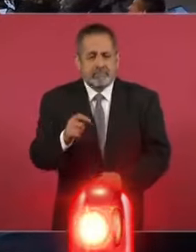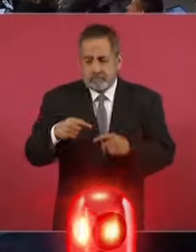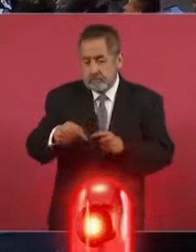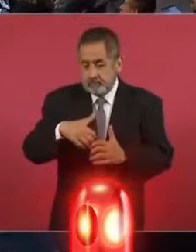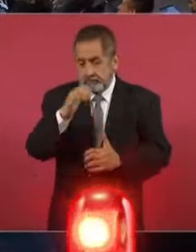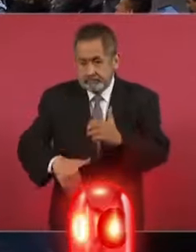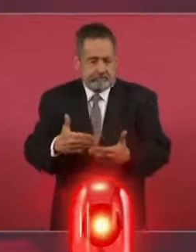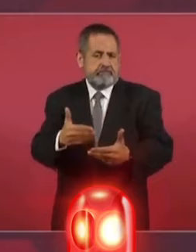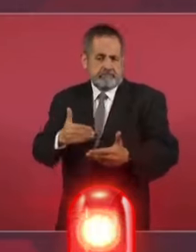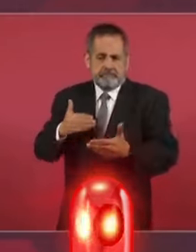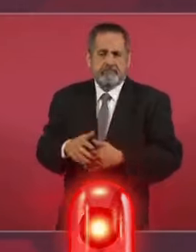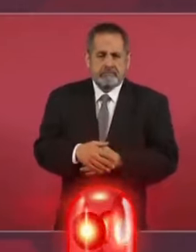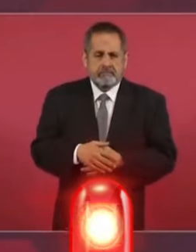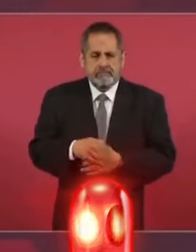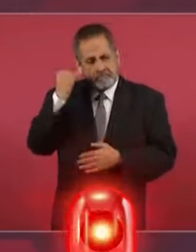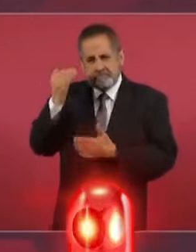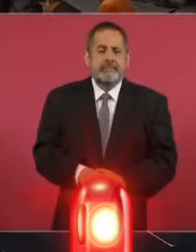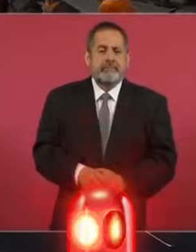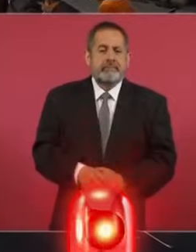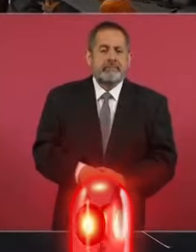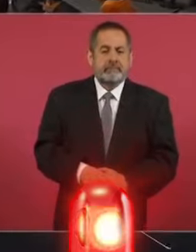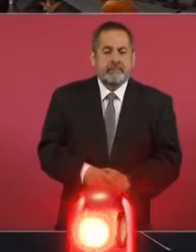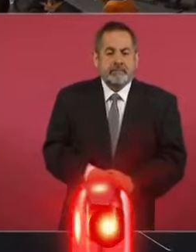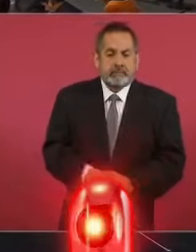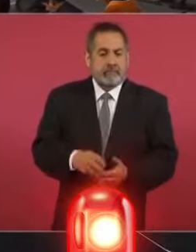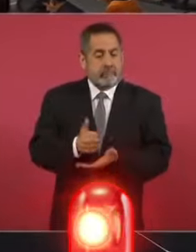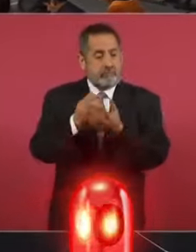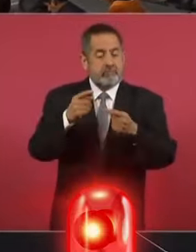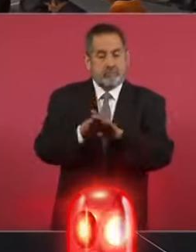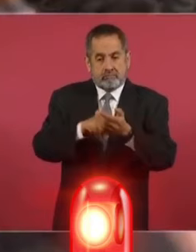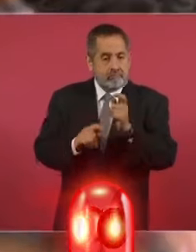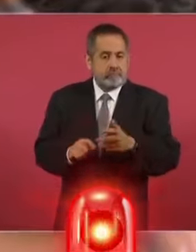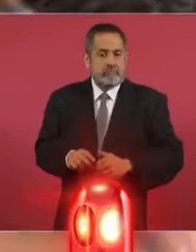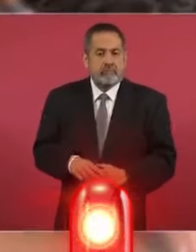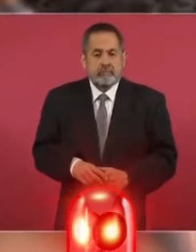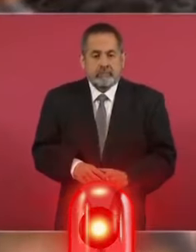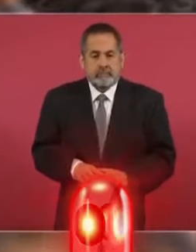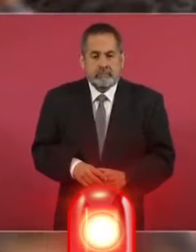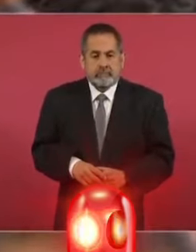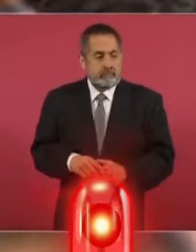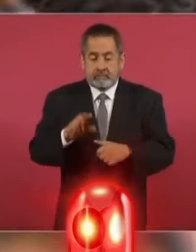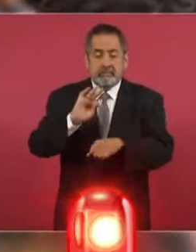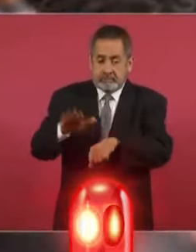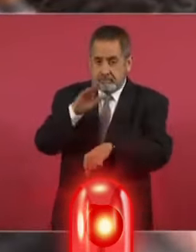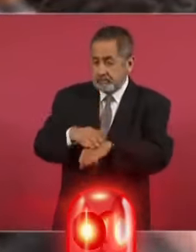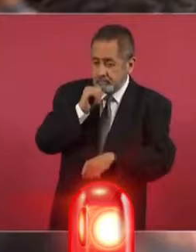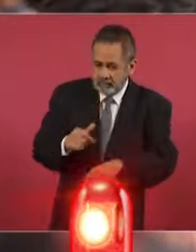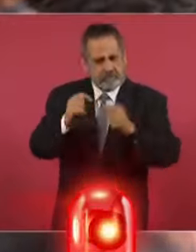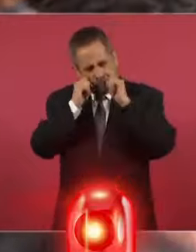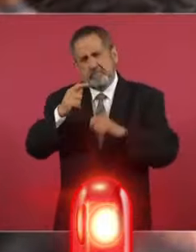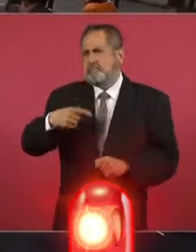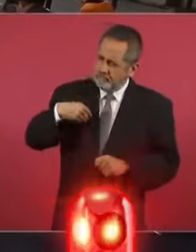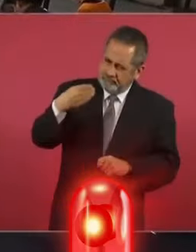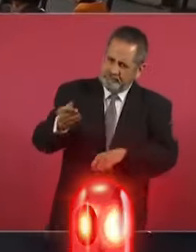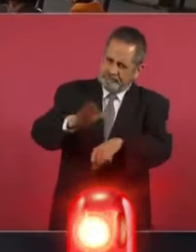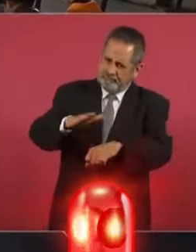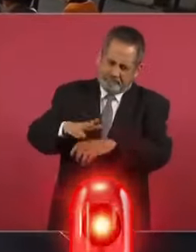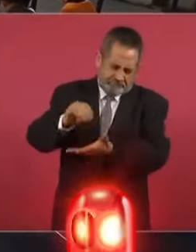termine, que yo envíe una iniciativa. Va a ayudar mucho, aunque no se apruebe, pero que cuando menos